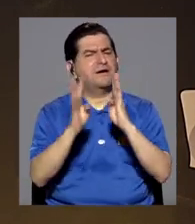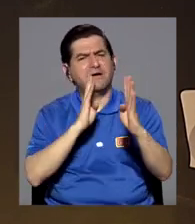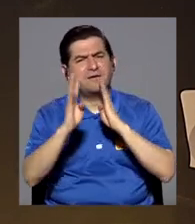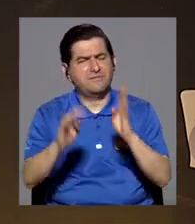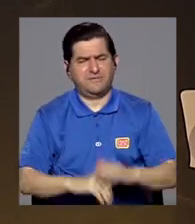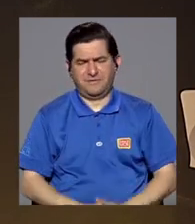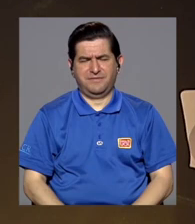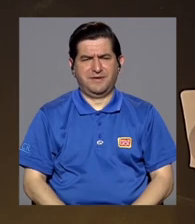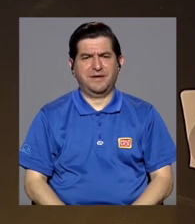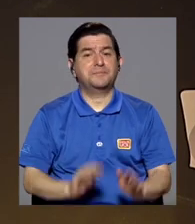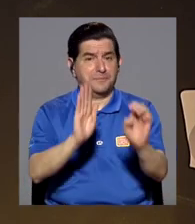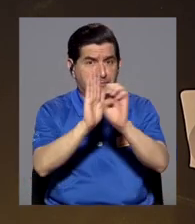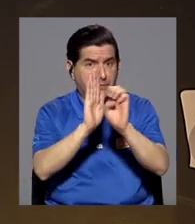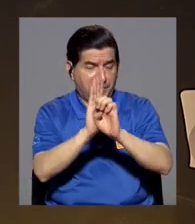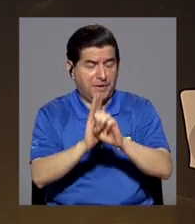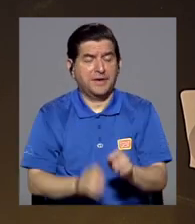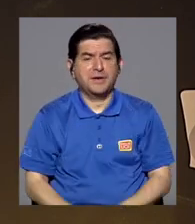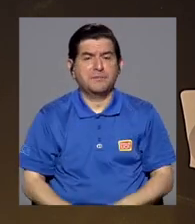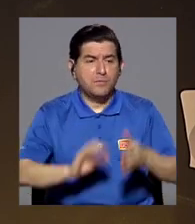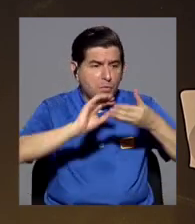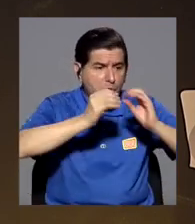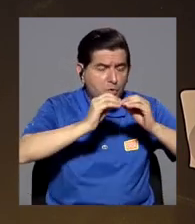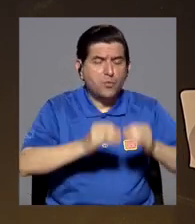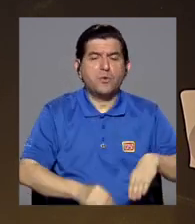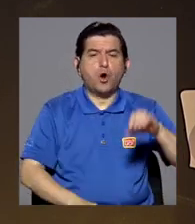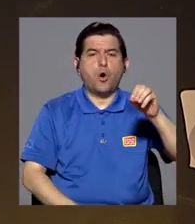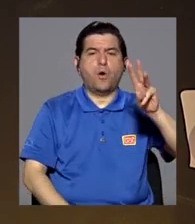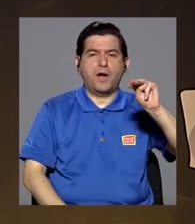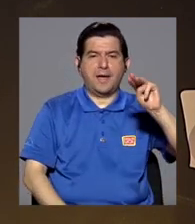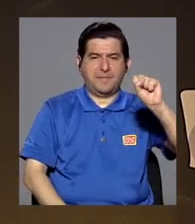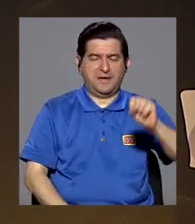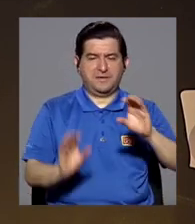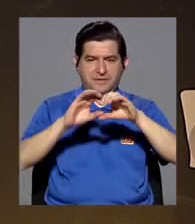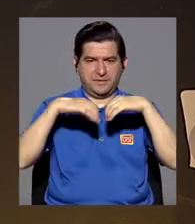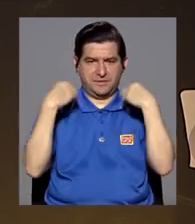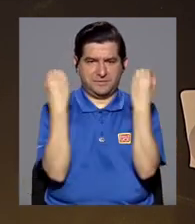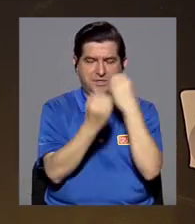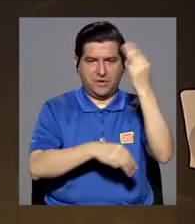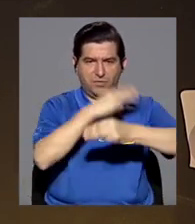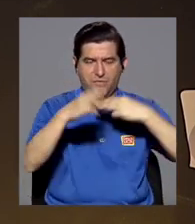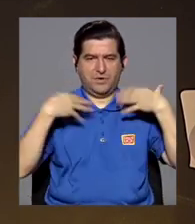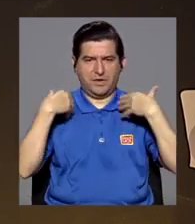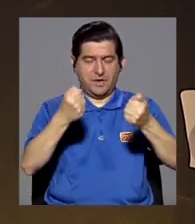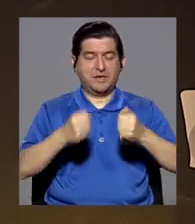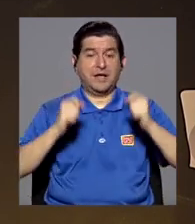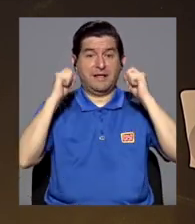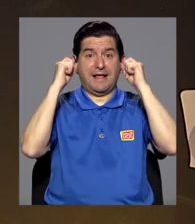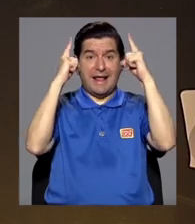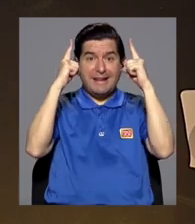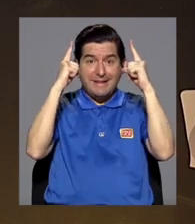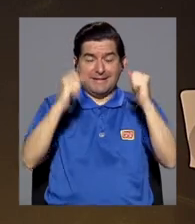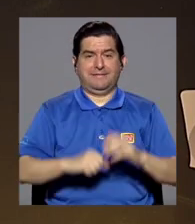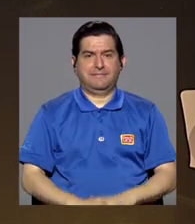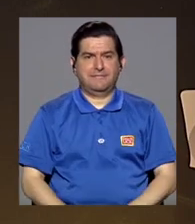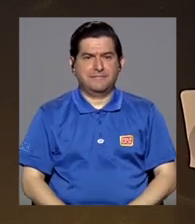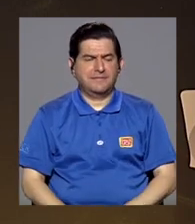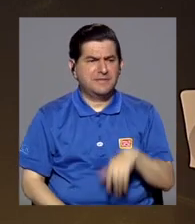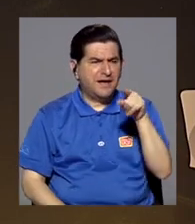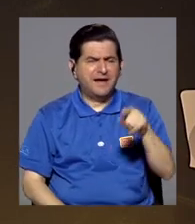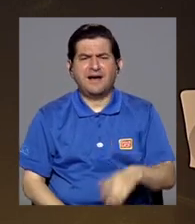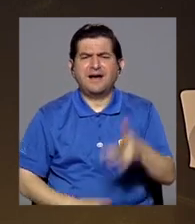porque vemos como los datos de la organización mundial de la salud nos alertan cada vez más sobre la incidencia de